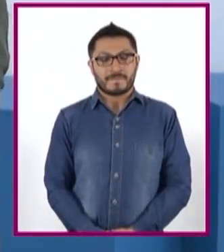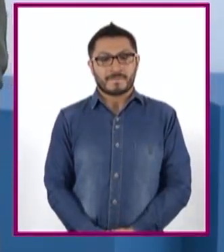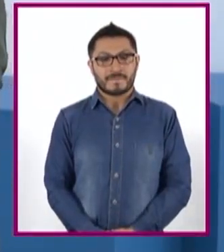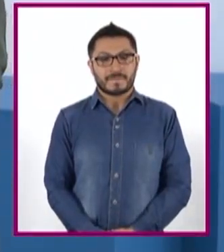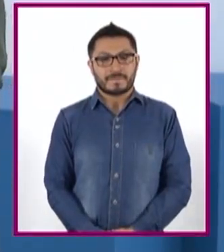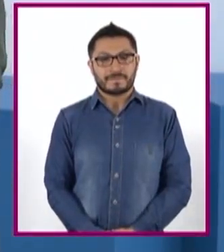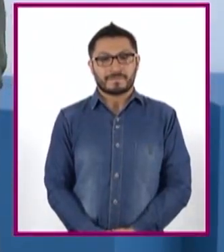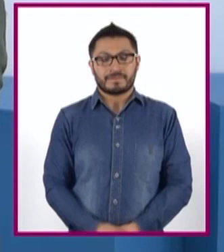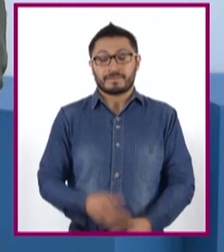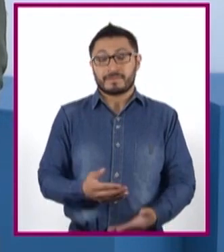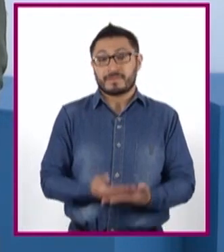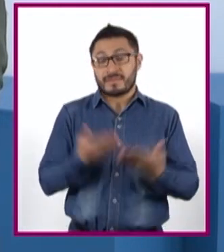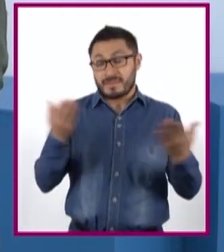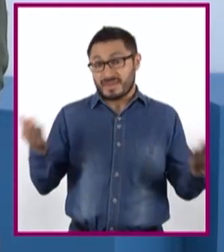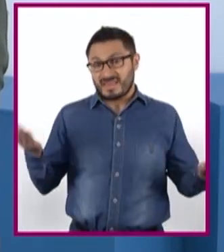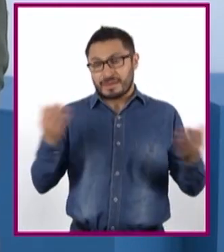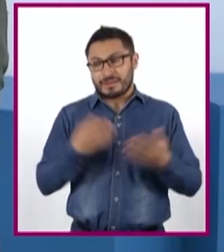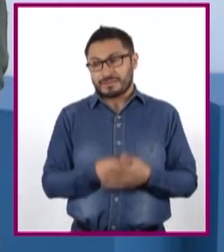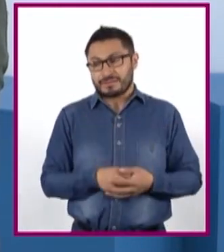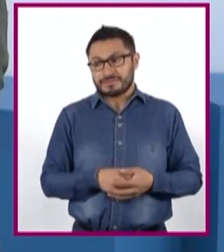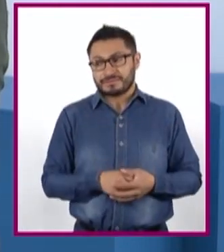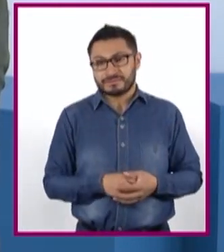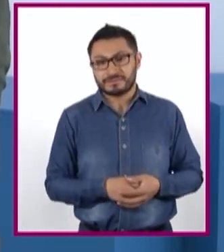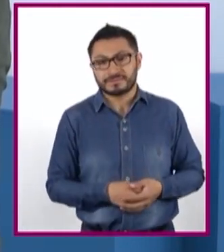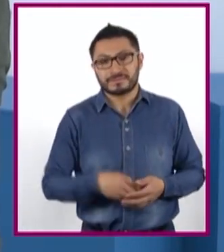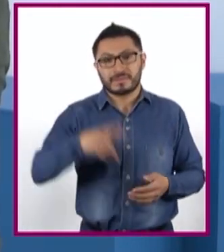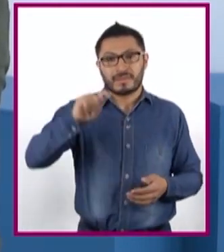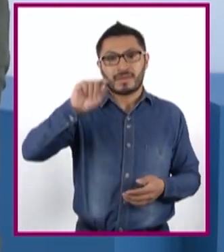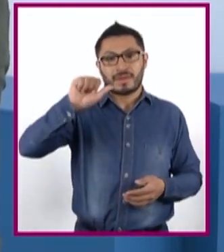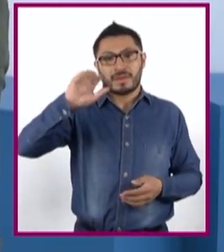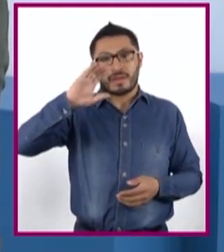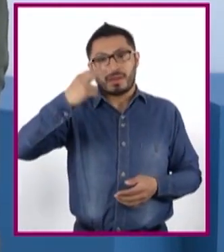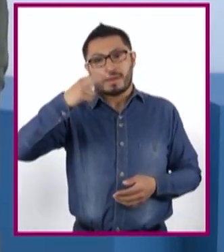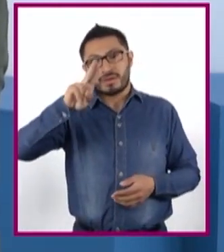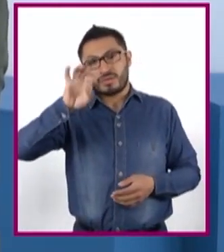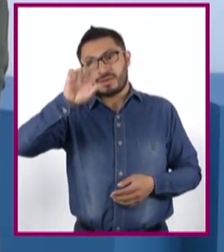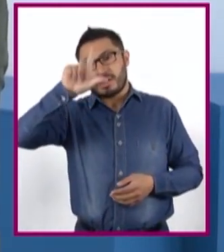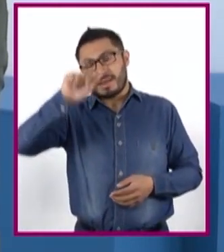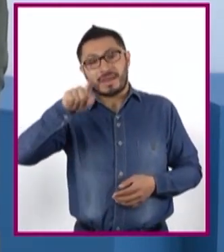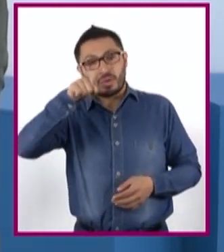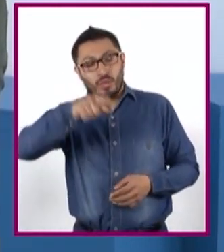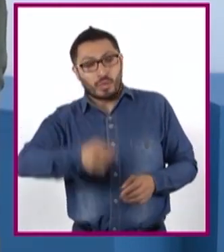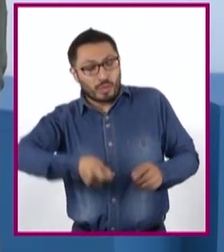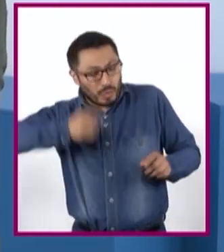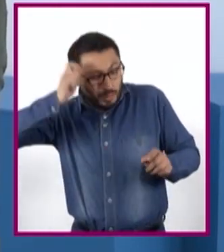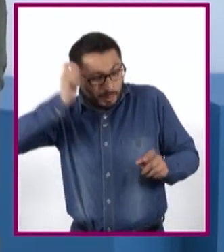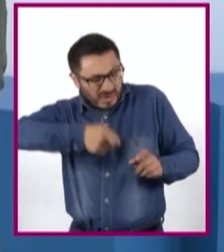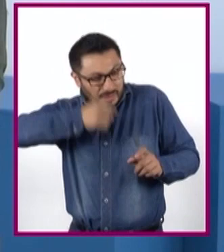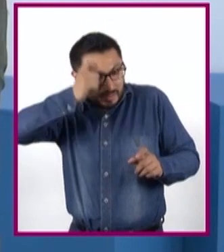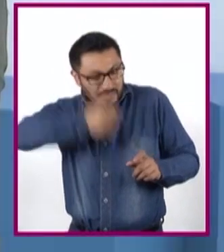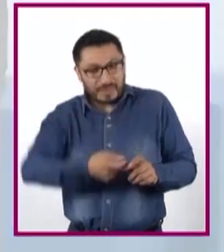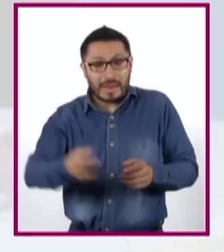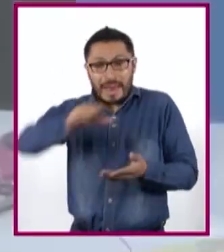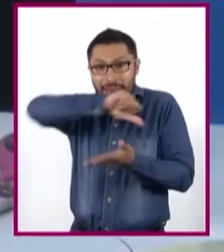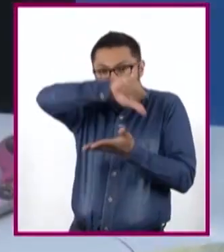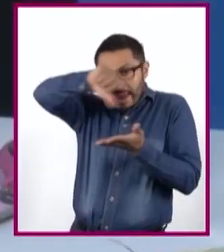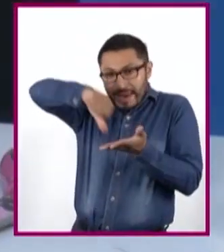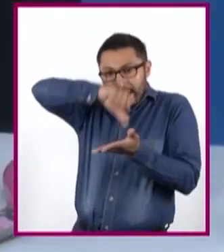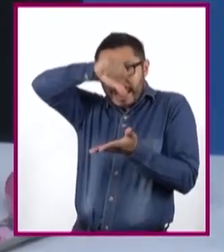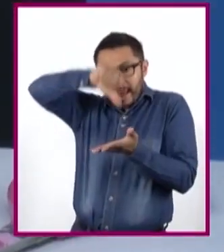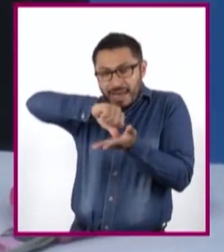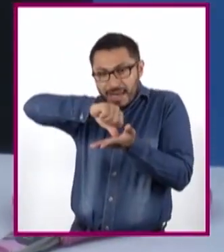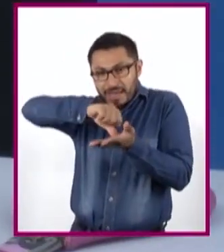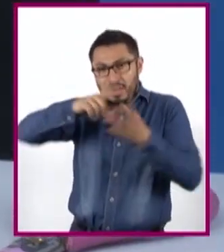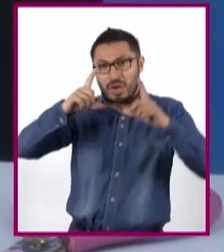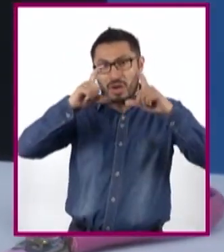Ahora, con ayuda de la tachuela, vas a hacer una perforación justo al centro